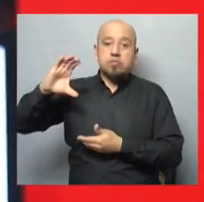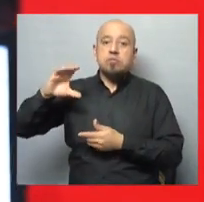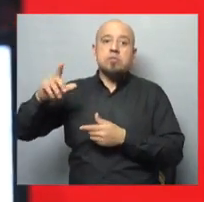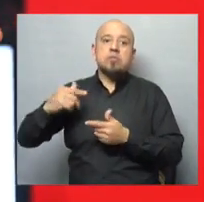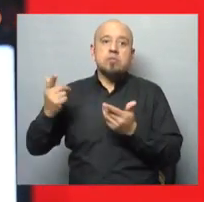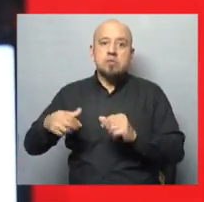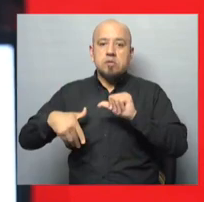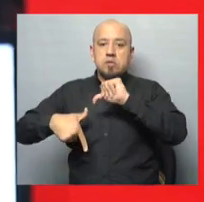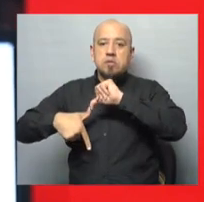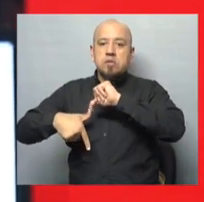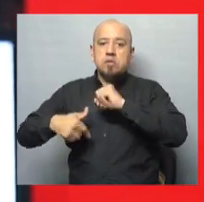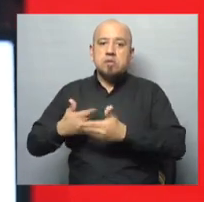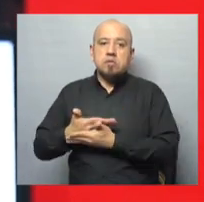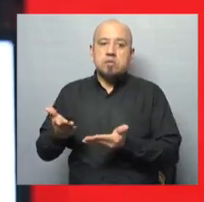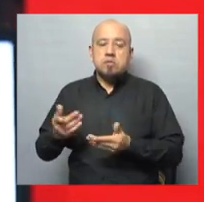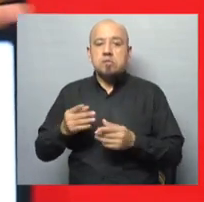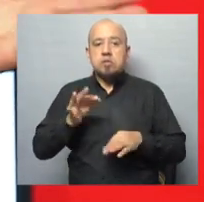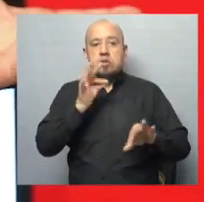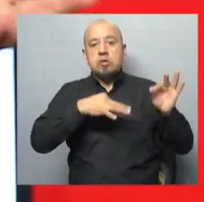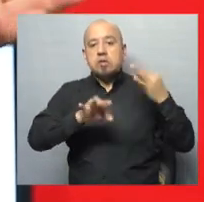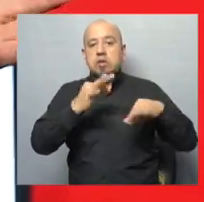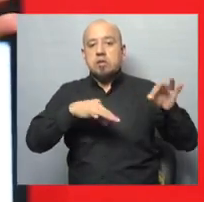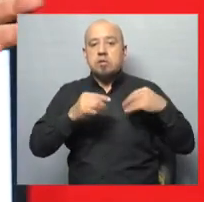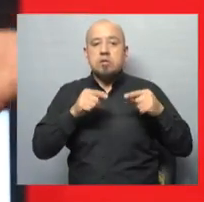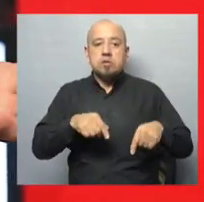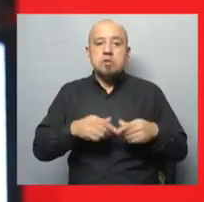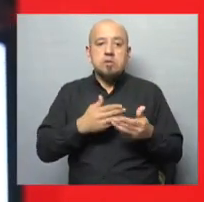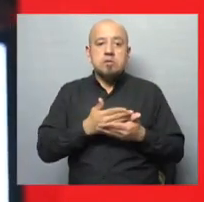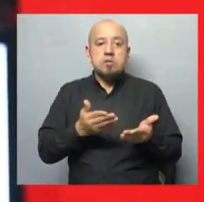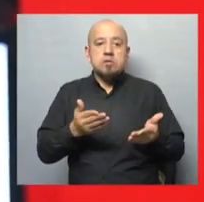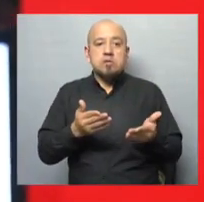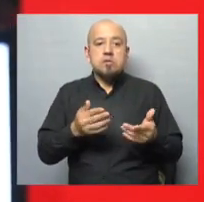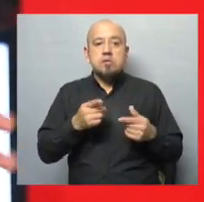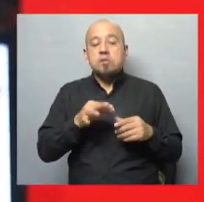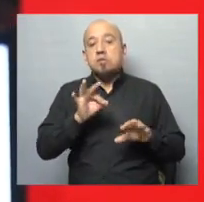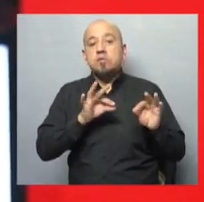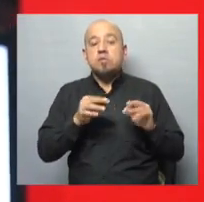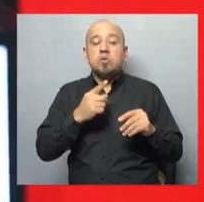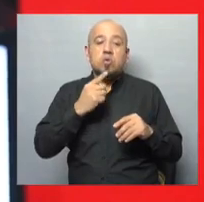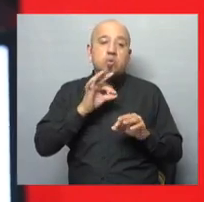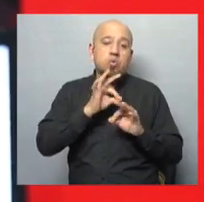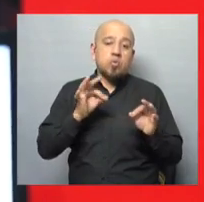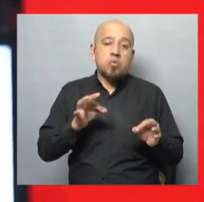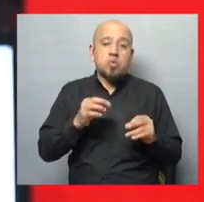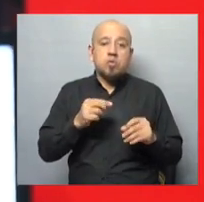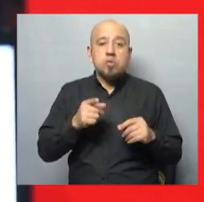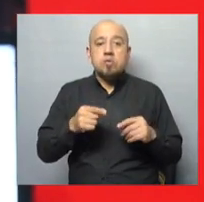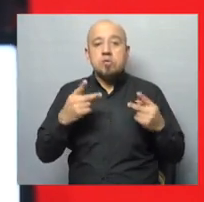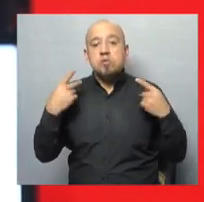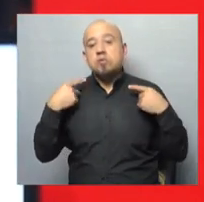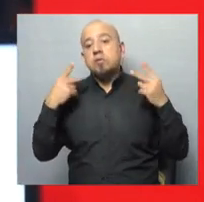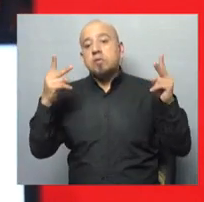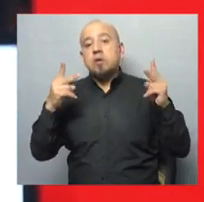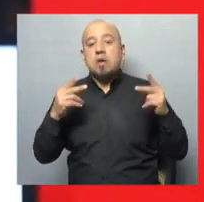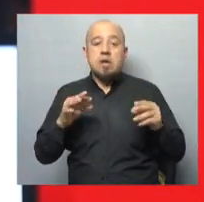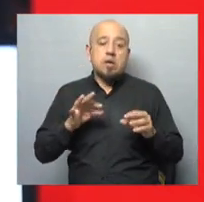para ofrecerla y el teatro bueno nada salvo es algo quien tiene una opción de de repente de viajar al exterior y